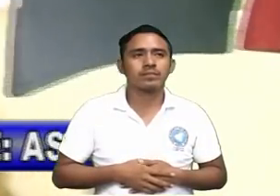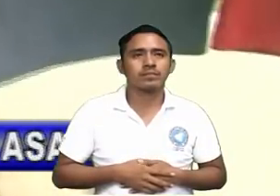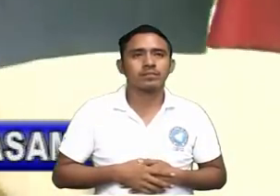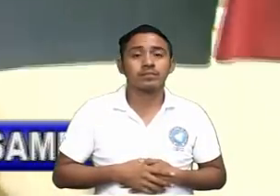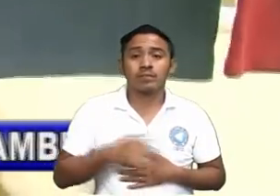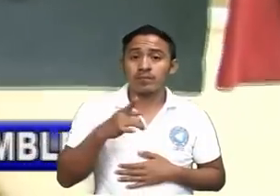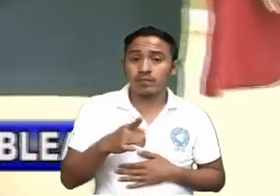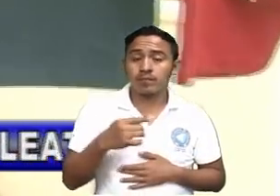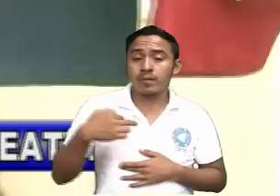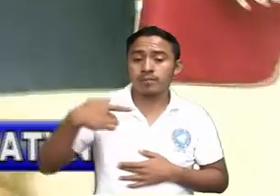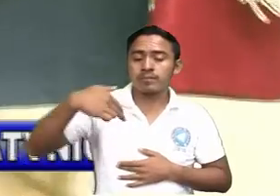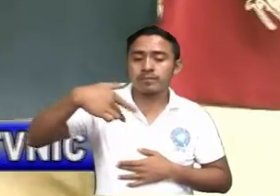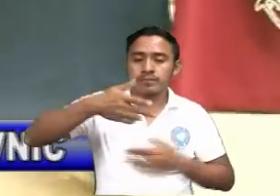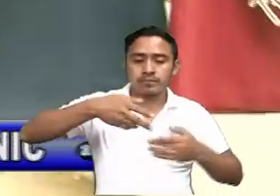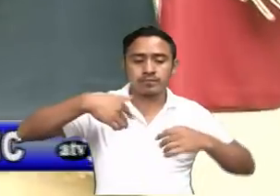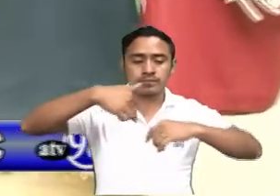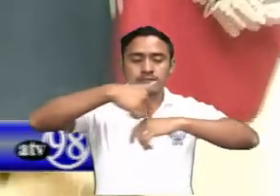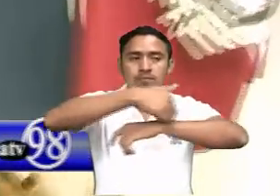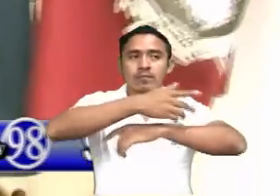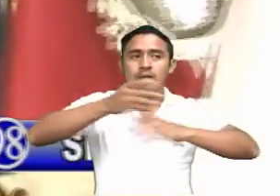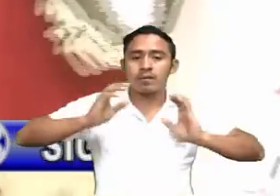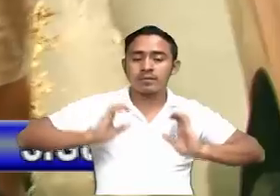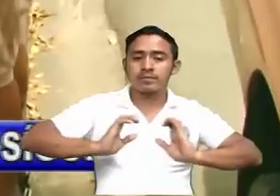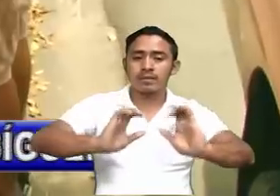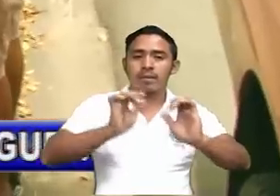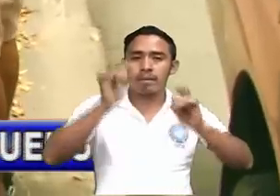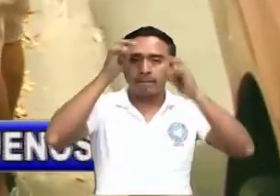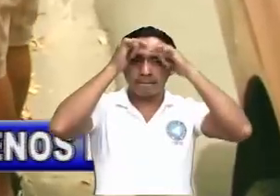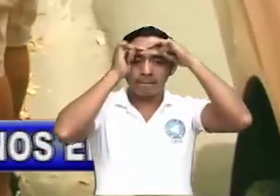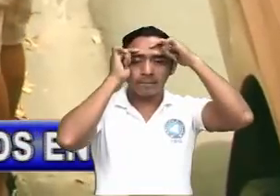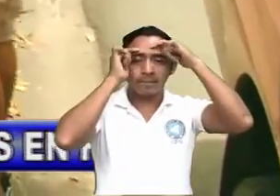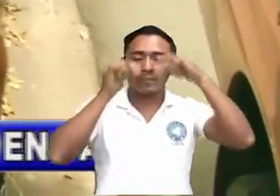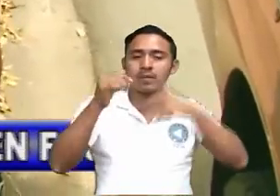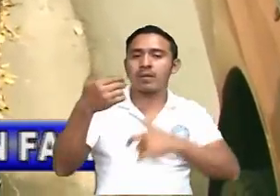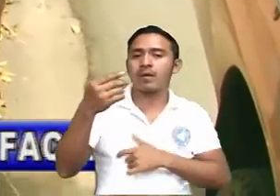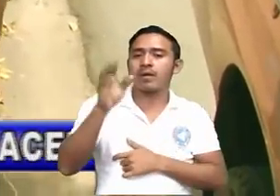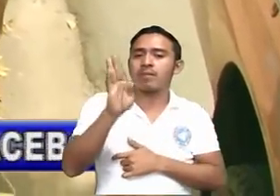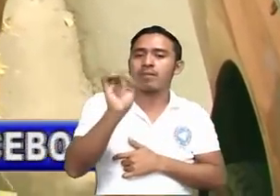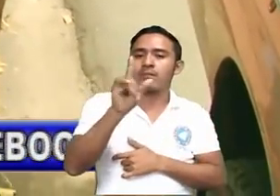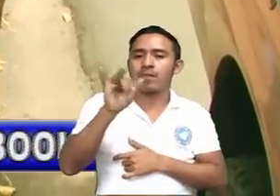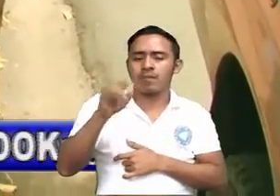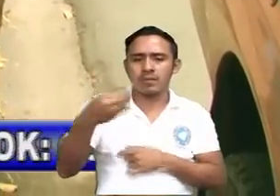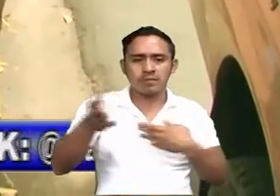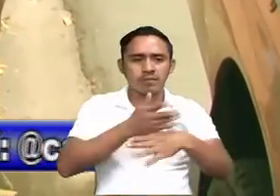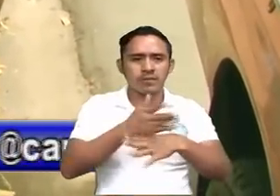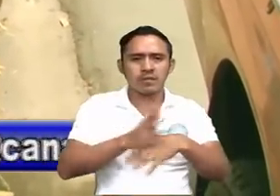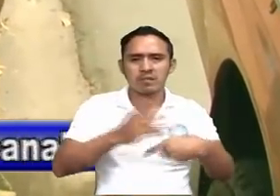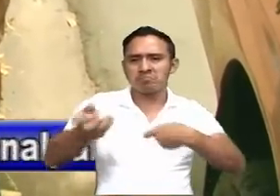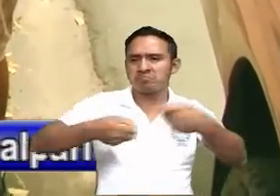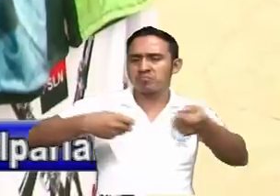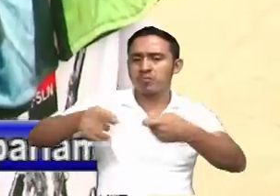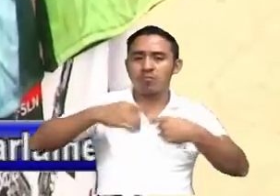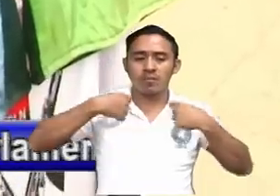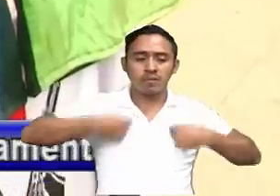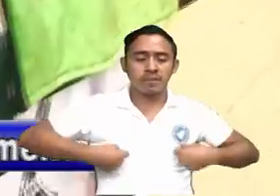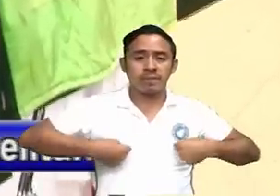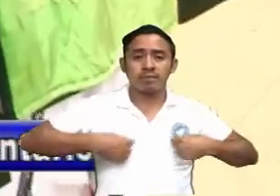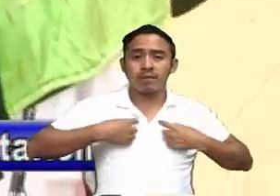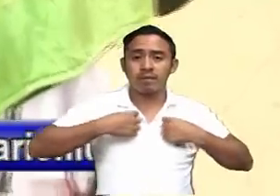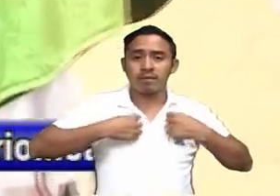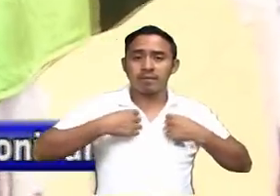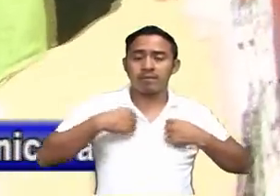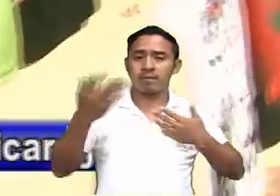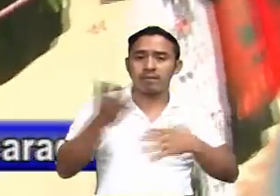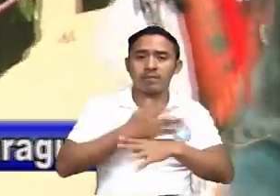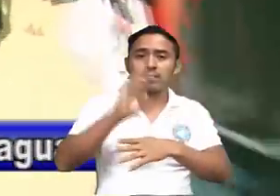Si usted camina por la Avenida de Bolívar a Chávez en Managua, se podrá encontrar con una variedad de camisetas de todos los colores y tamaños alusivas